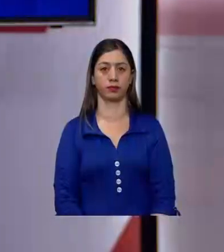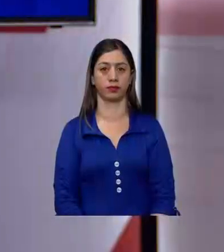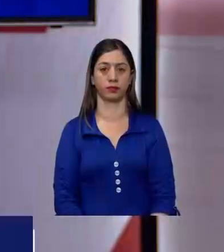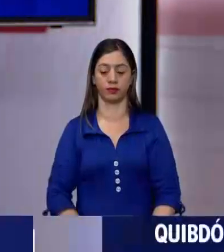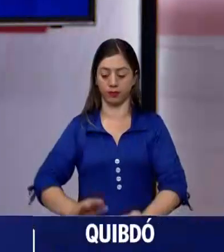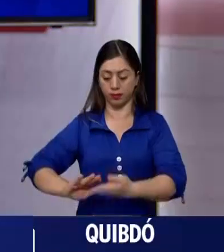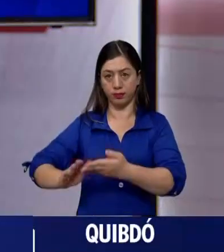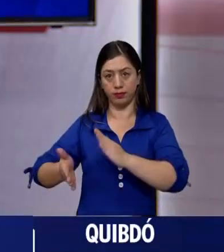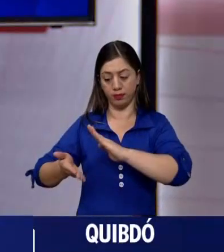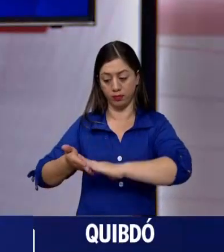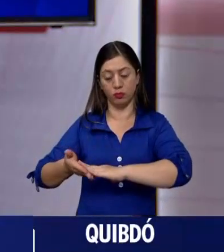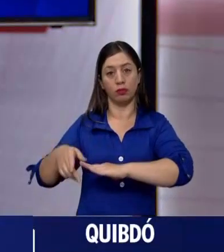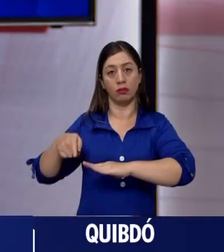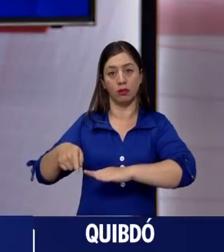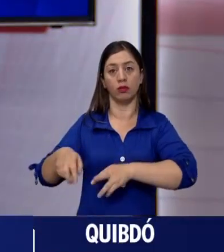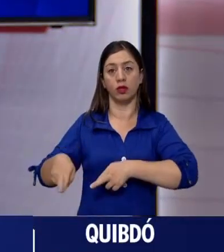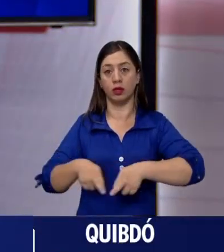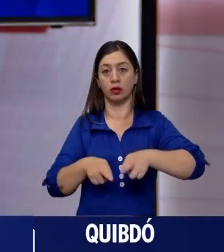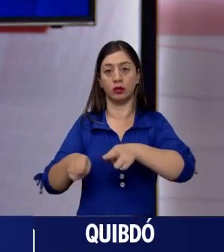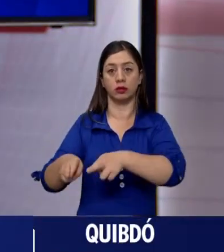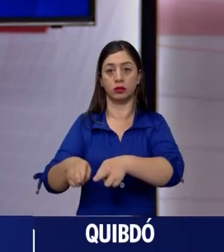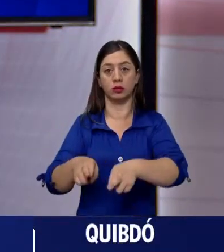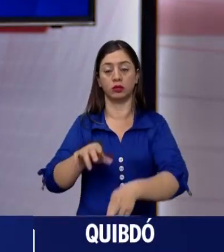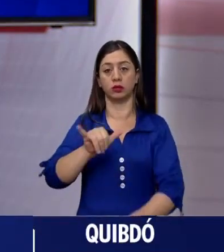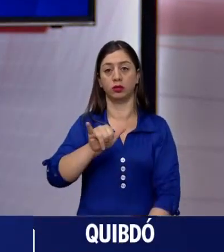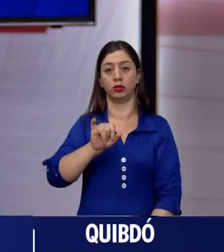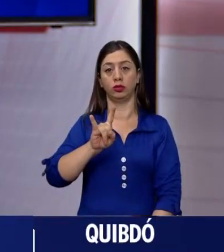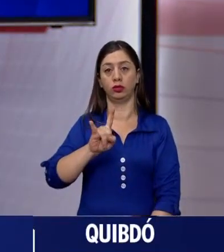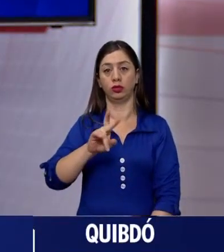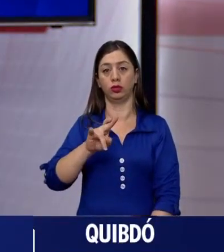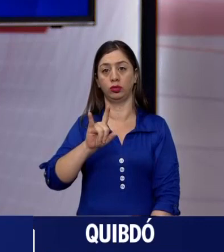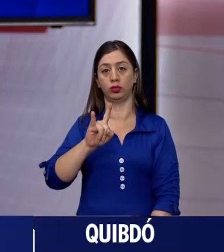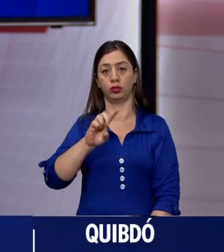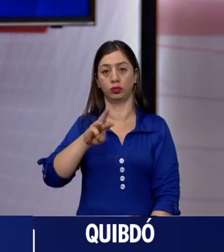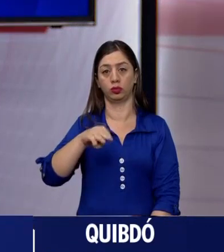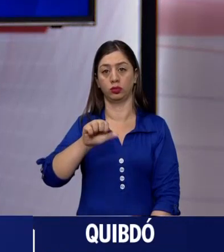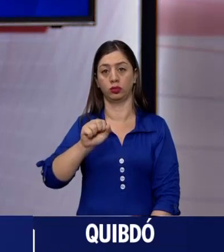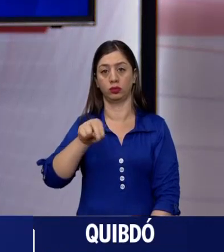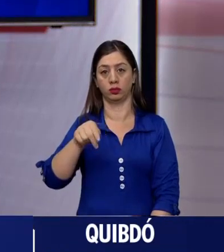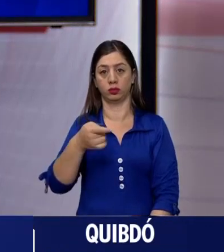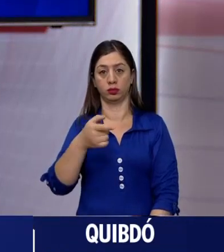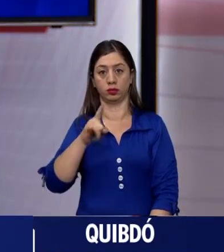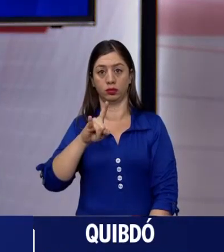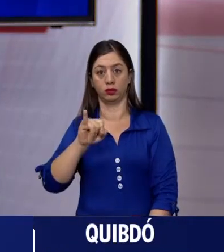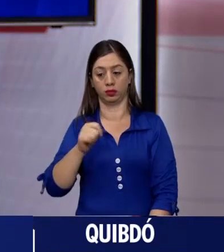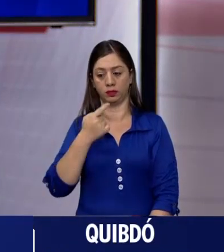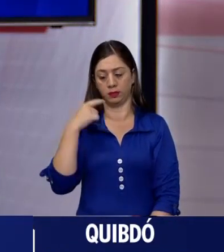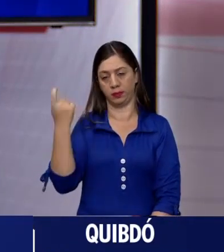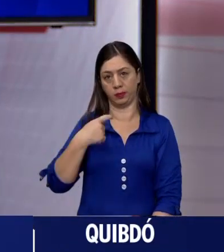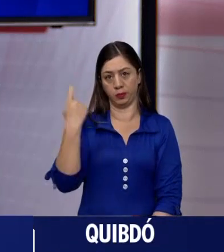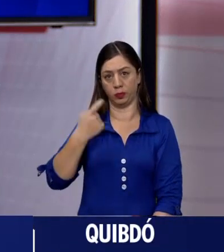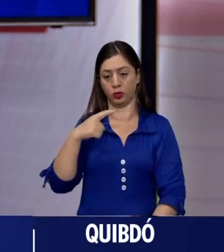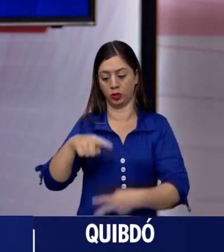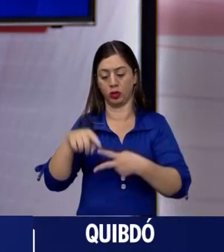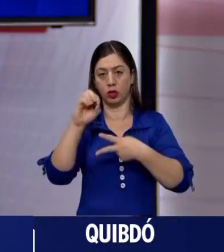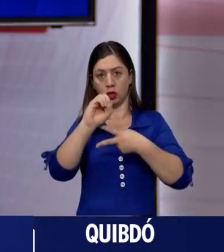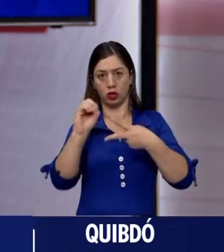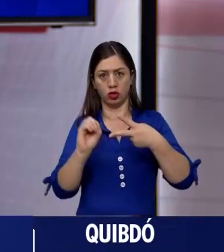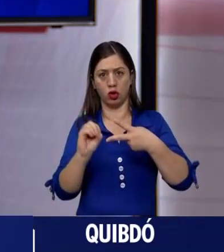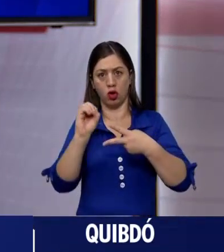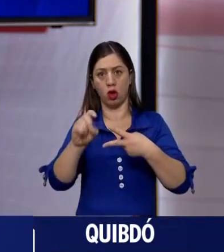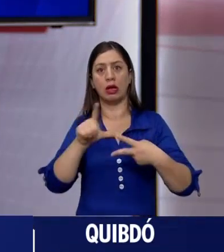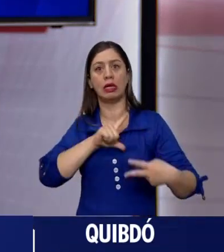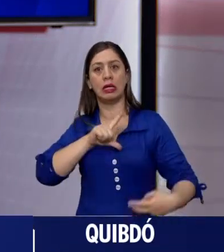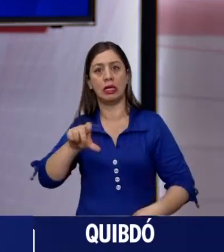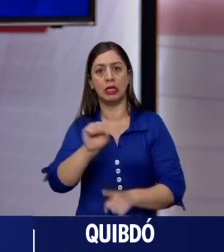La comunidad de la cuenca del río Yurumangui solicitó acciones efectivas para ubicar a Avencio Caicedo y Edinson Valencia, dos